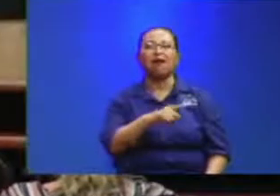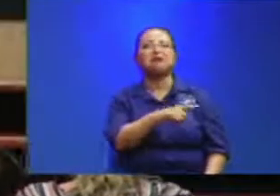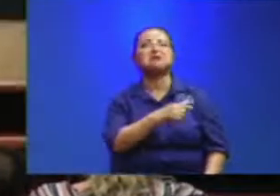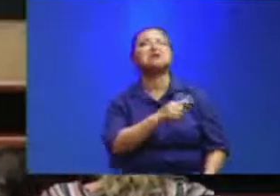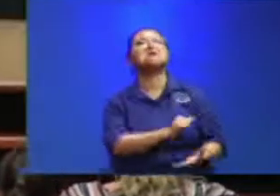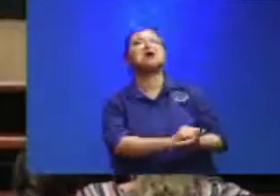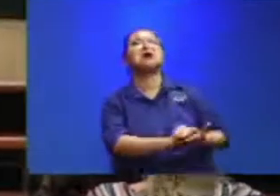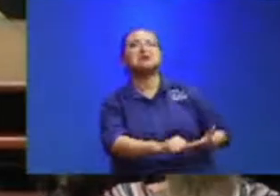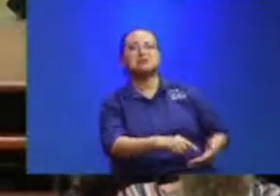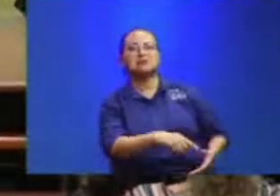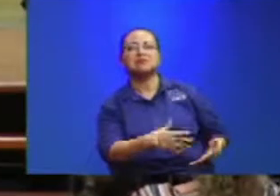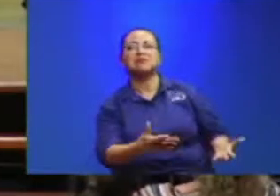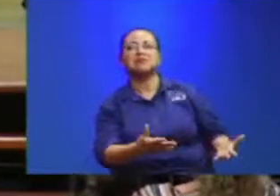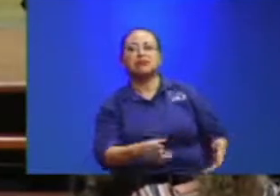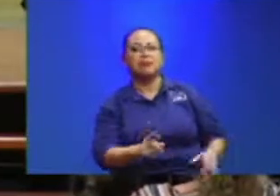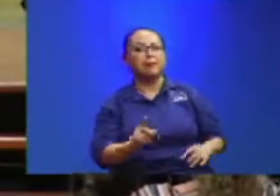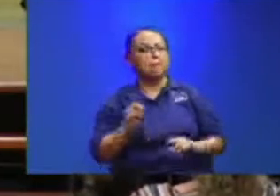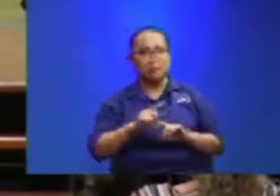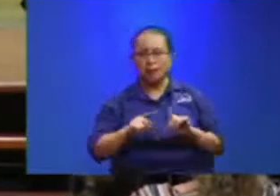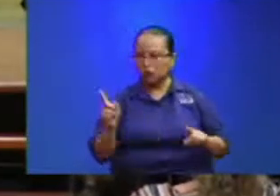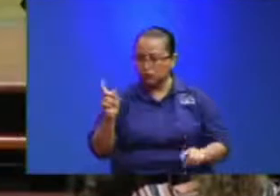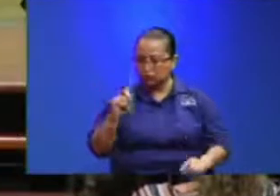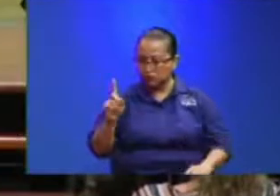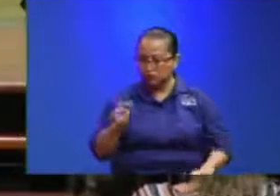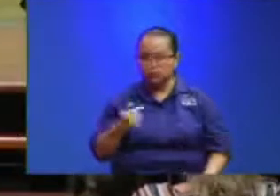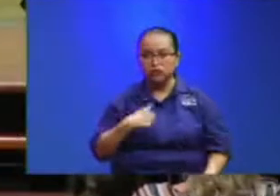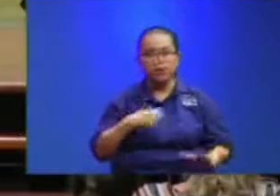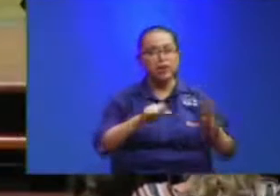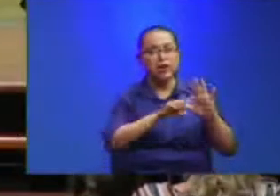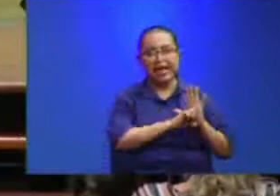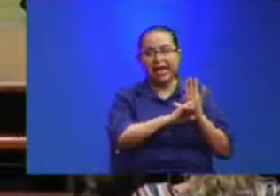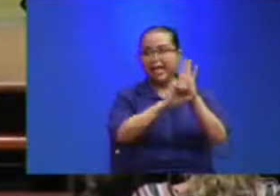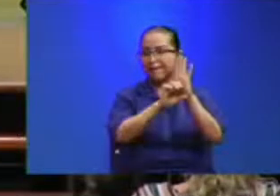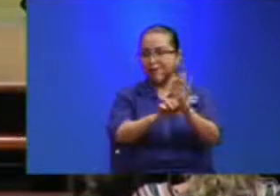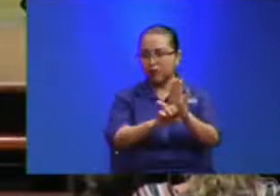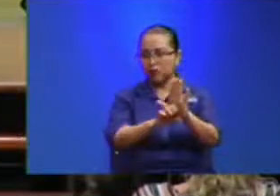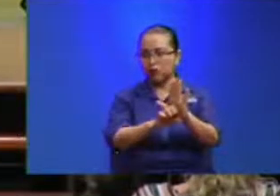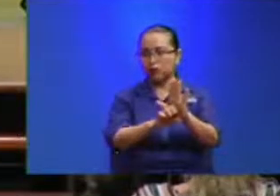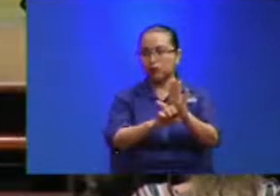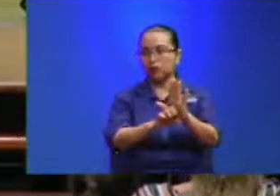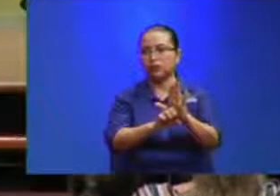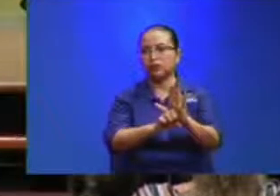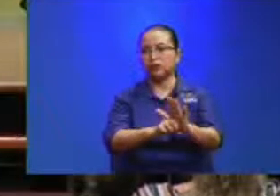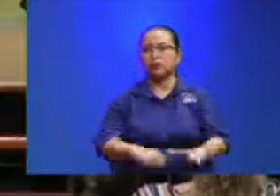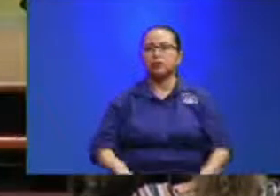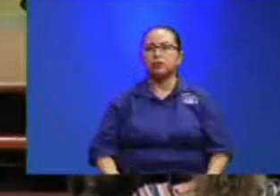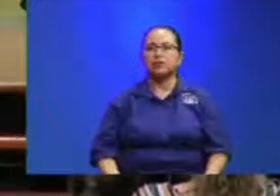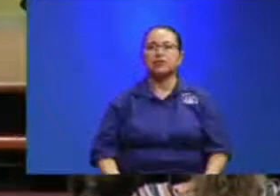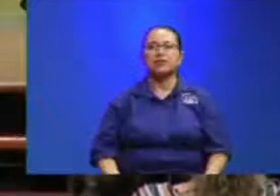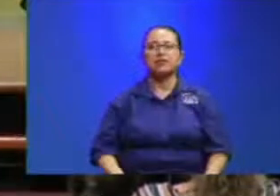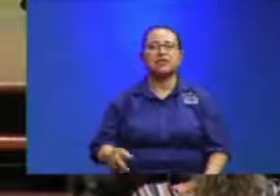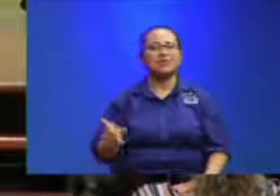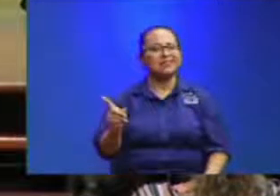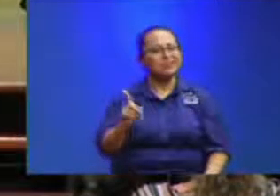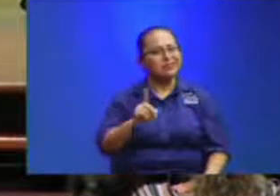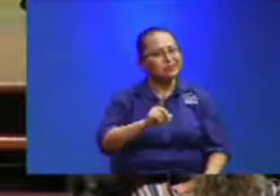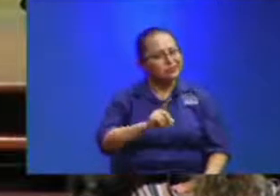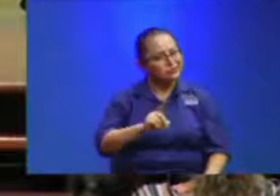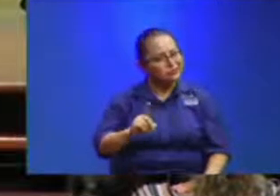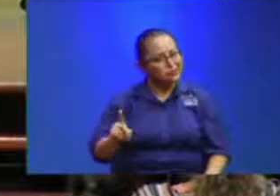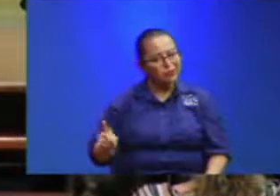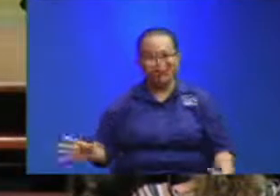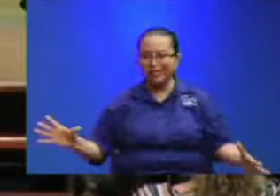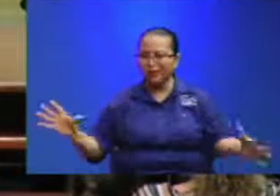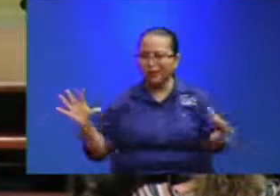entonces hermano miren aquí solo estoy poniendo un ejemplo pero voy a ir un poco más allá deje de estar haciendo migas